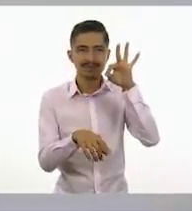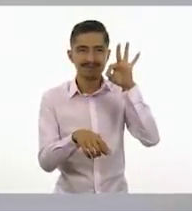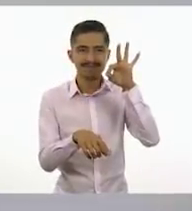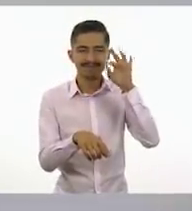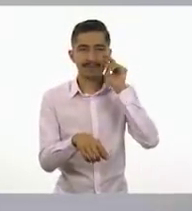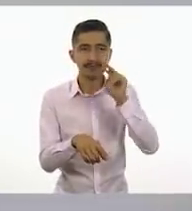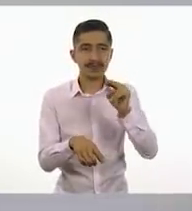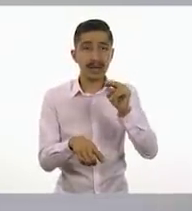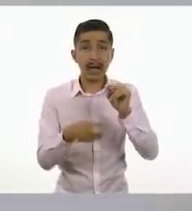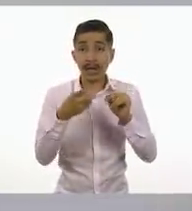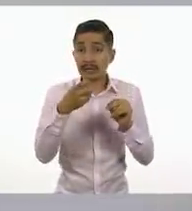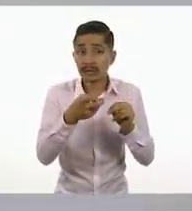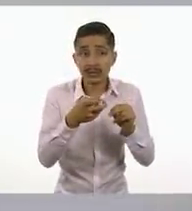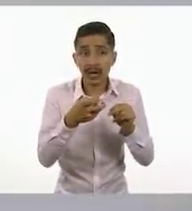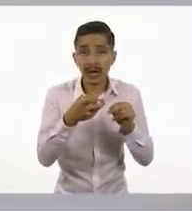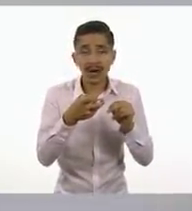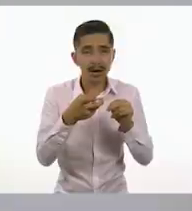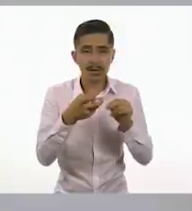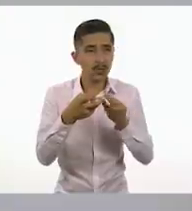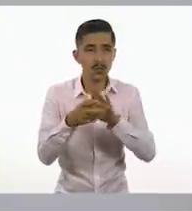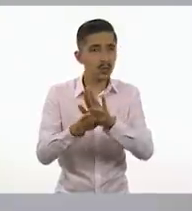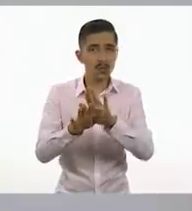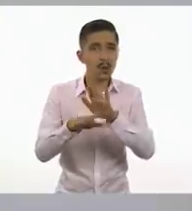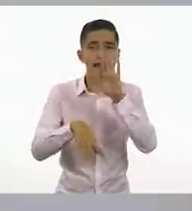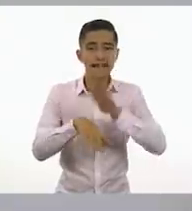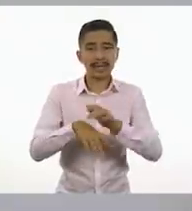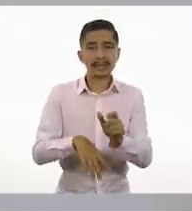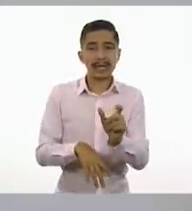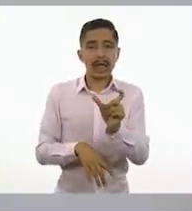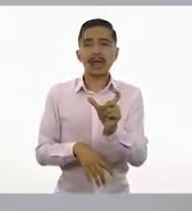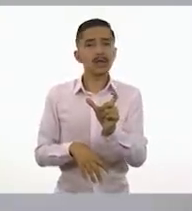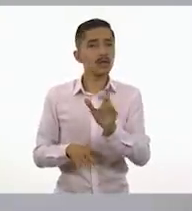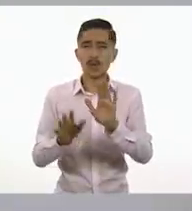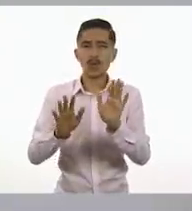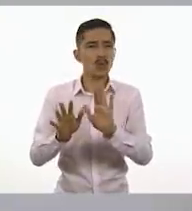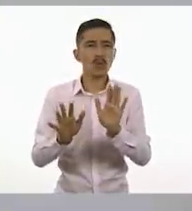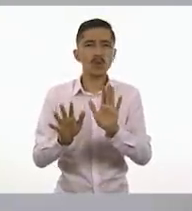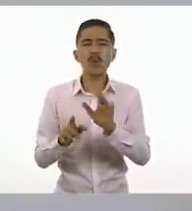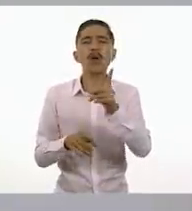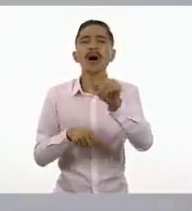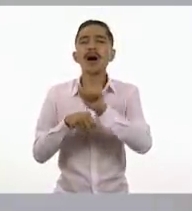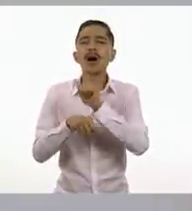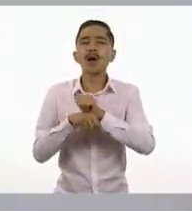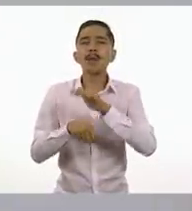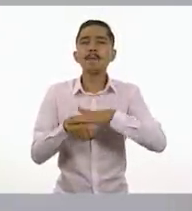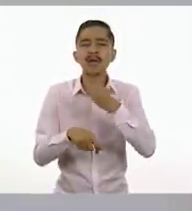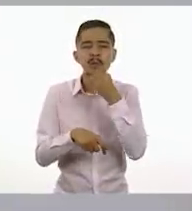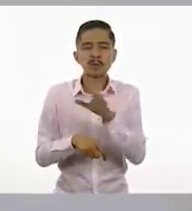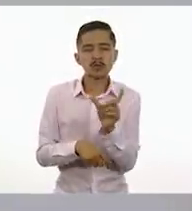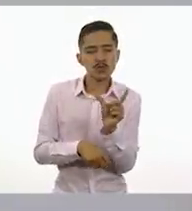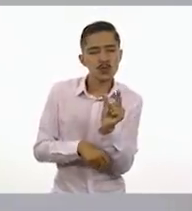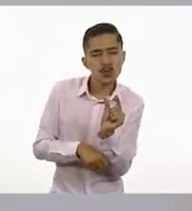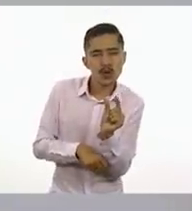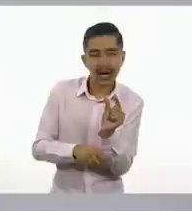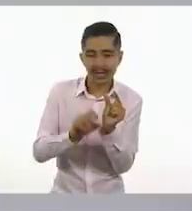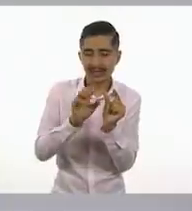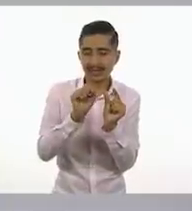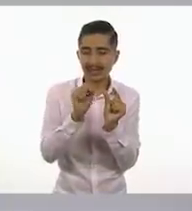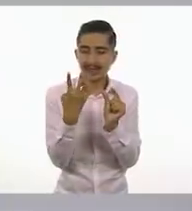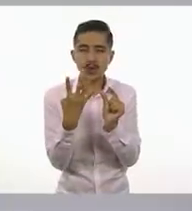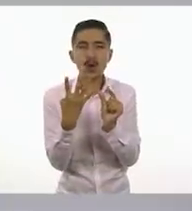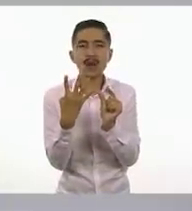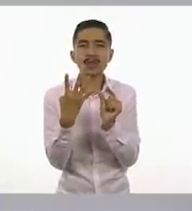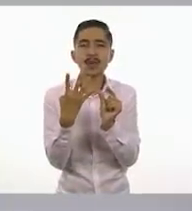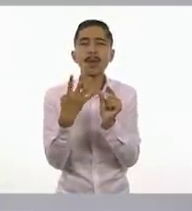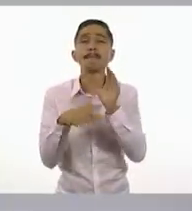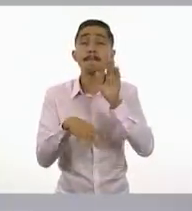Bueno, esa no es la más grande. Esa es, digamos que es la del auto más pequeño. Es 64